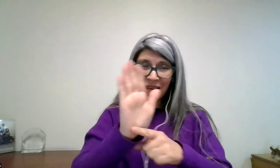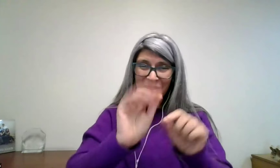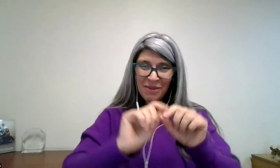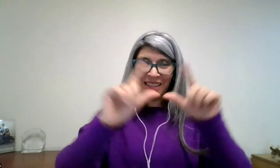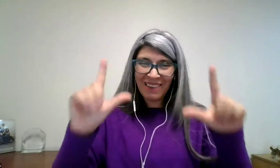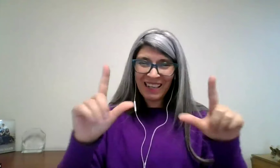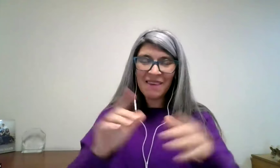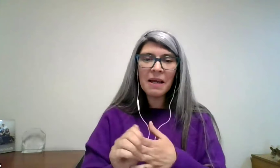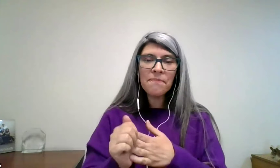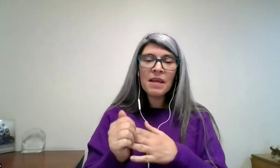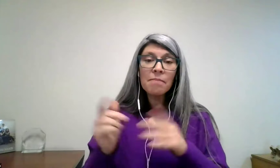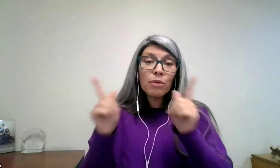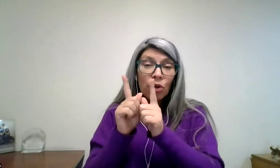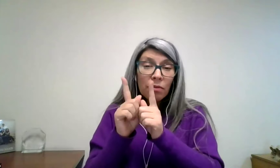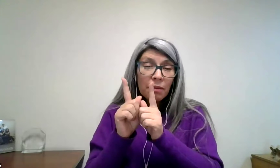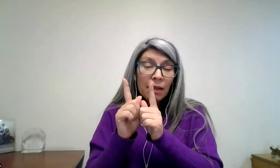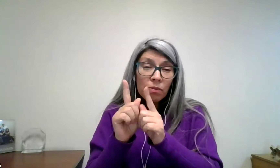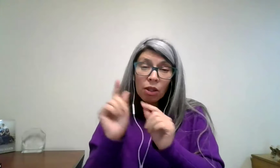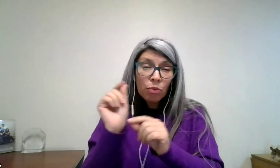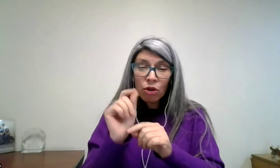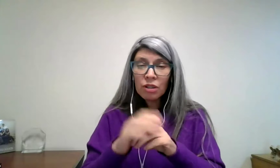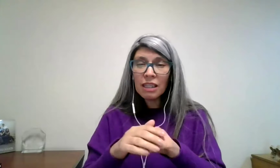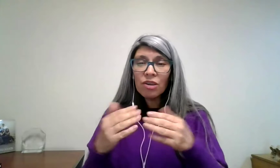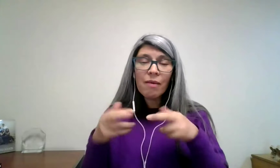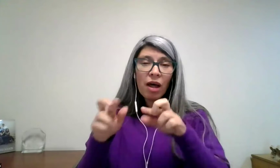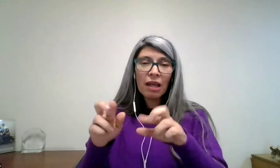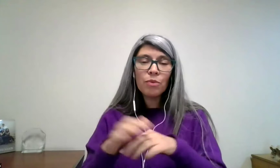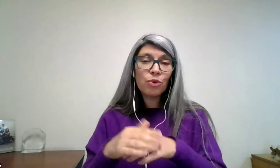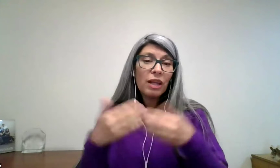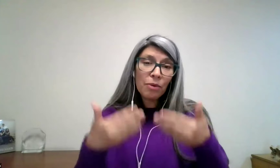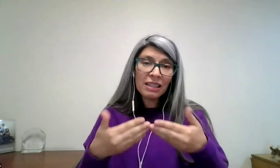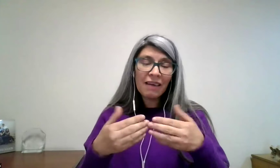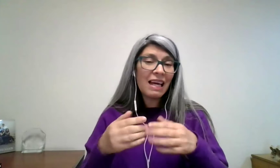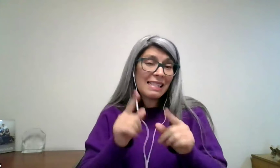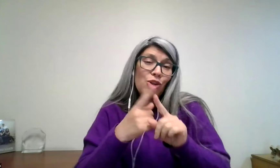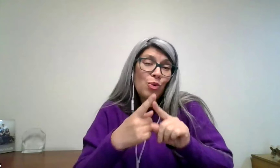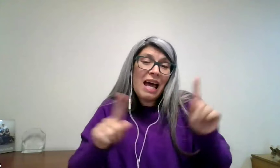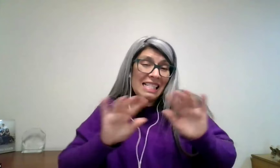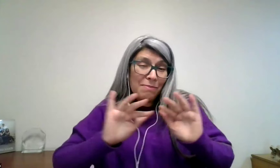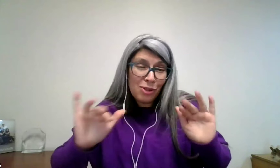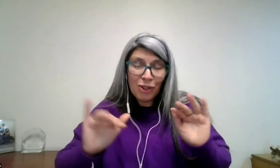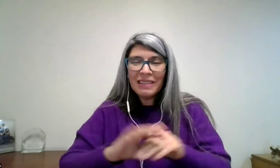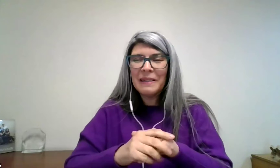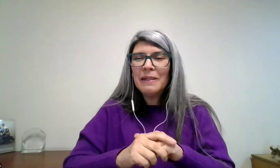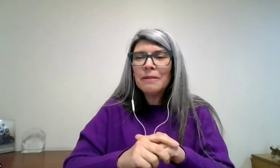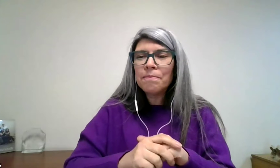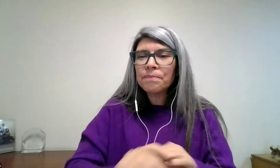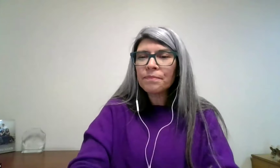podemos mostrarlo en cámara, me mandó un video muy cortito y le vamos a dar la oportunidad por esta vez haciendo una